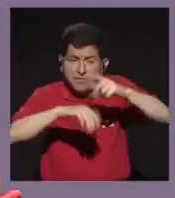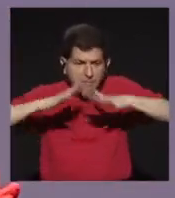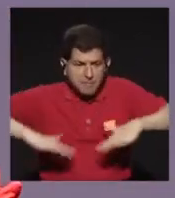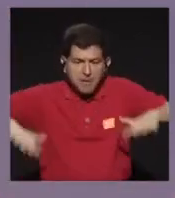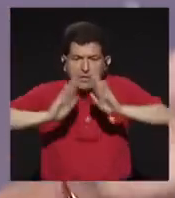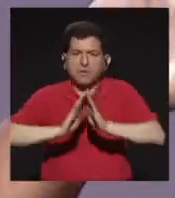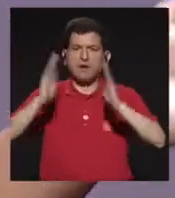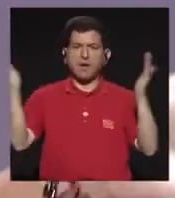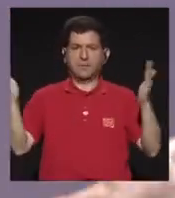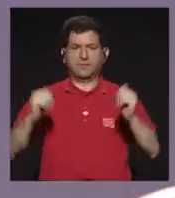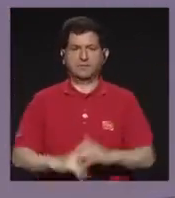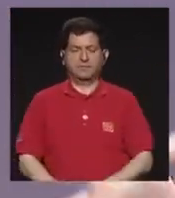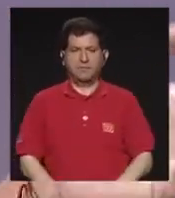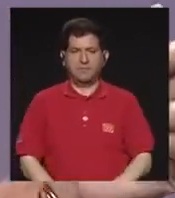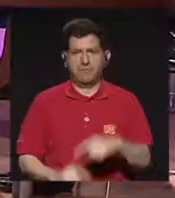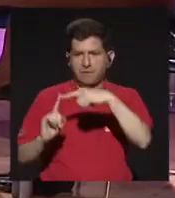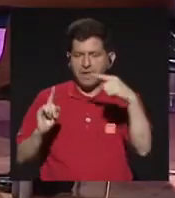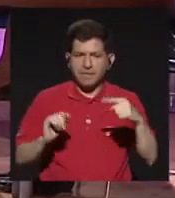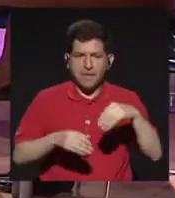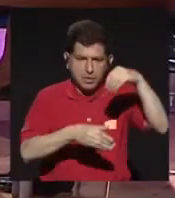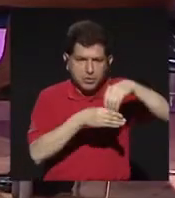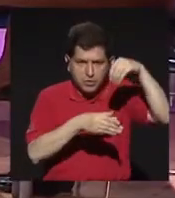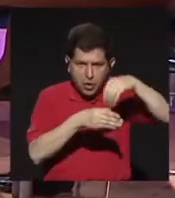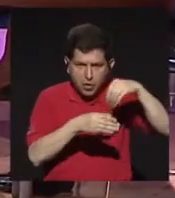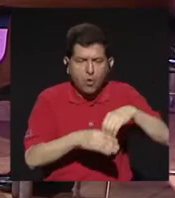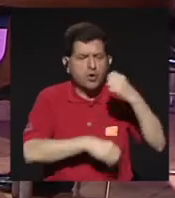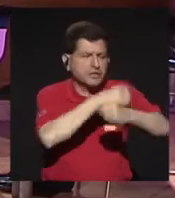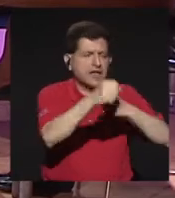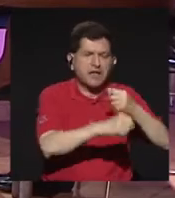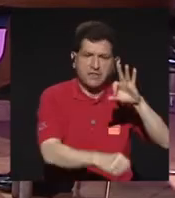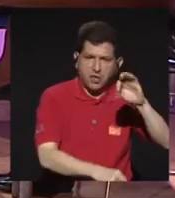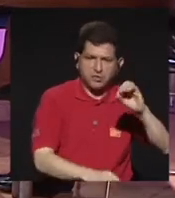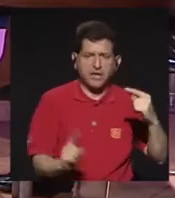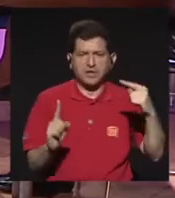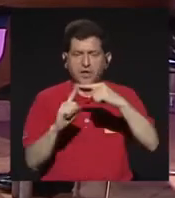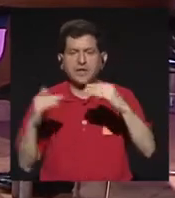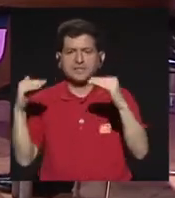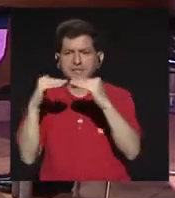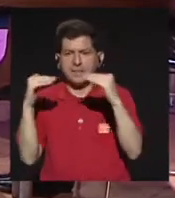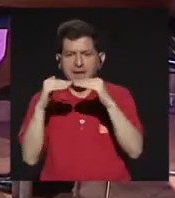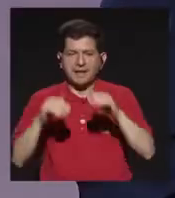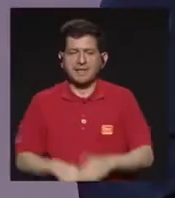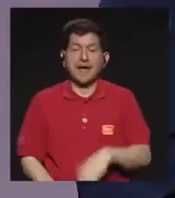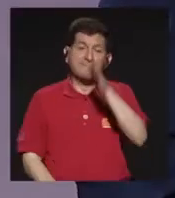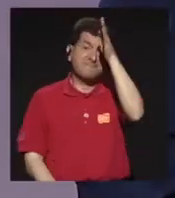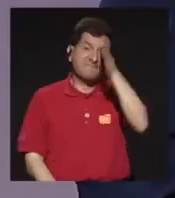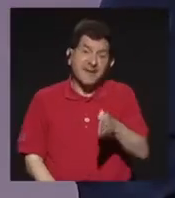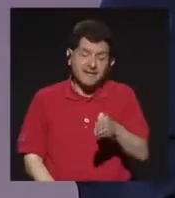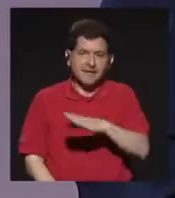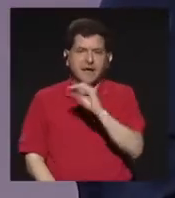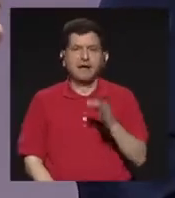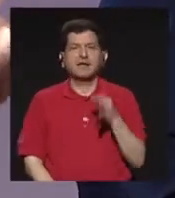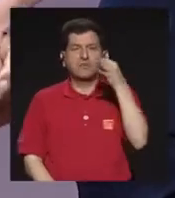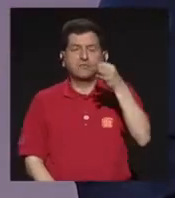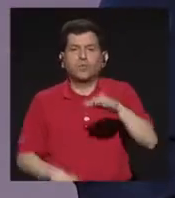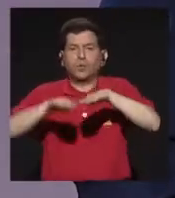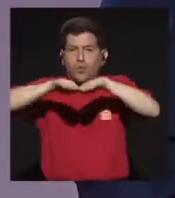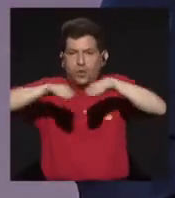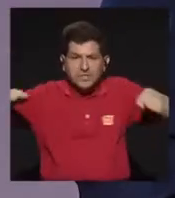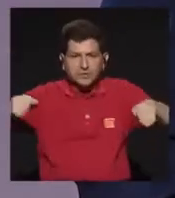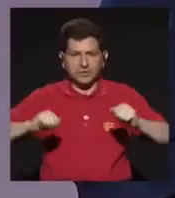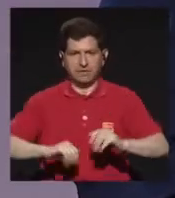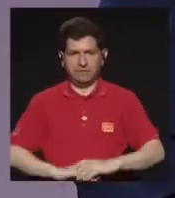espacios abiertos, que vienen desde las cuotas de los 90 a la paridad vertical y ahora la paridad